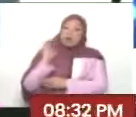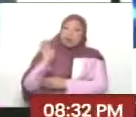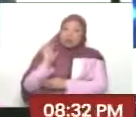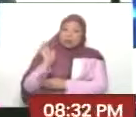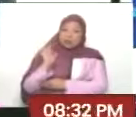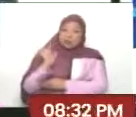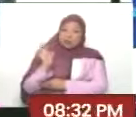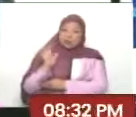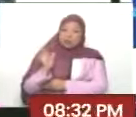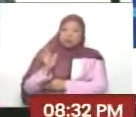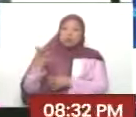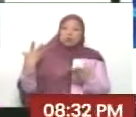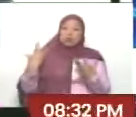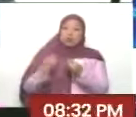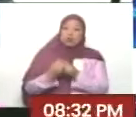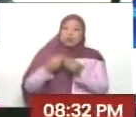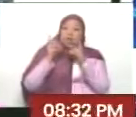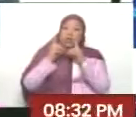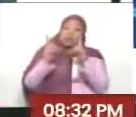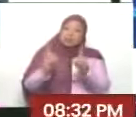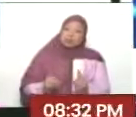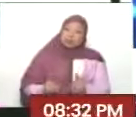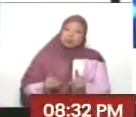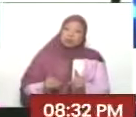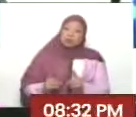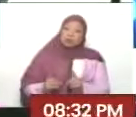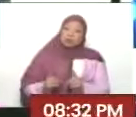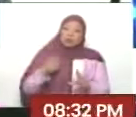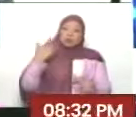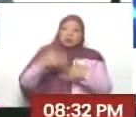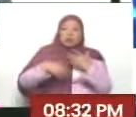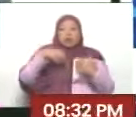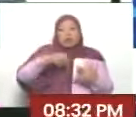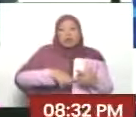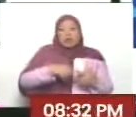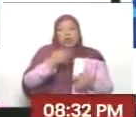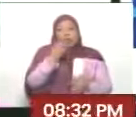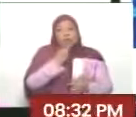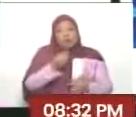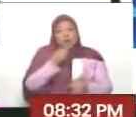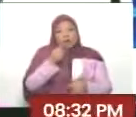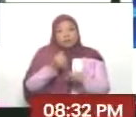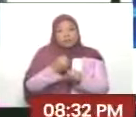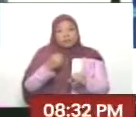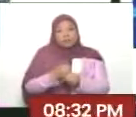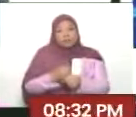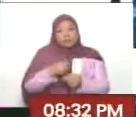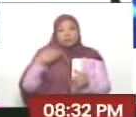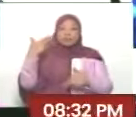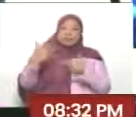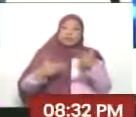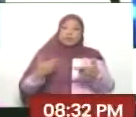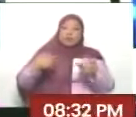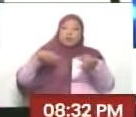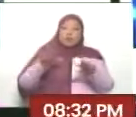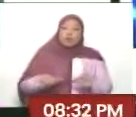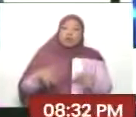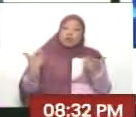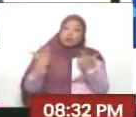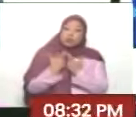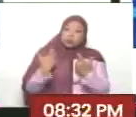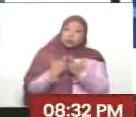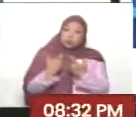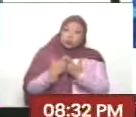de Naciones Unidas un conjunto de decisiones que pare al Estado de Israel, que cese al fuego, que pare la